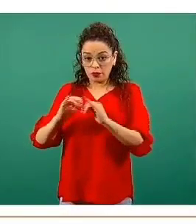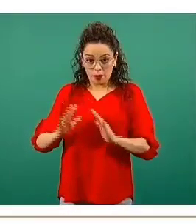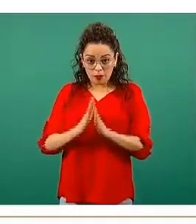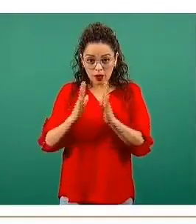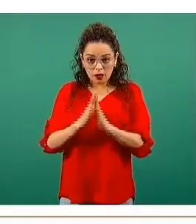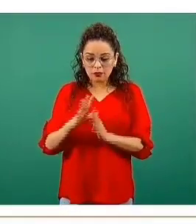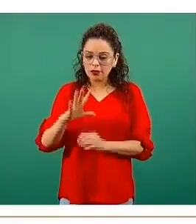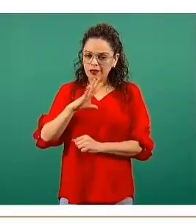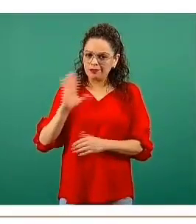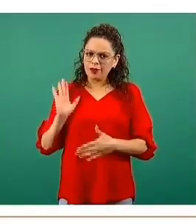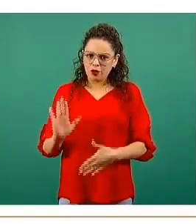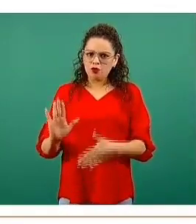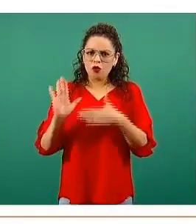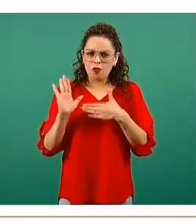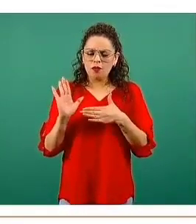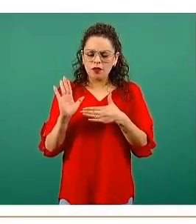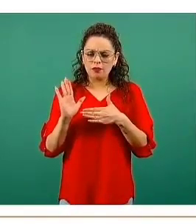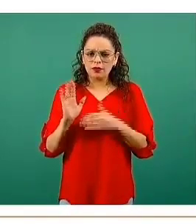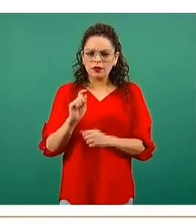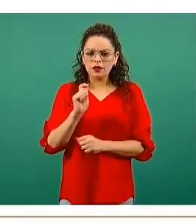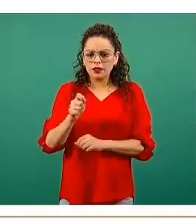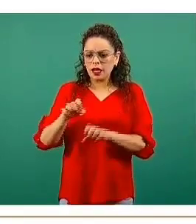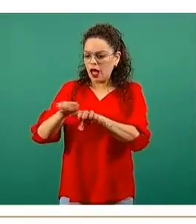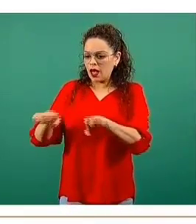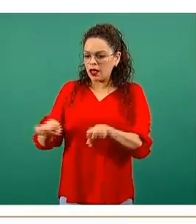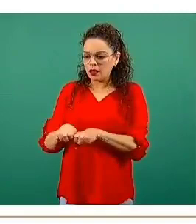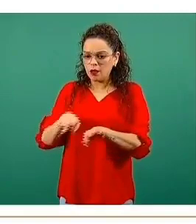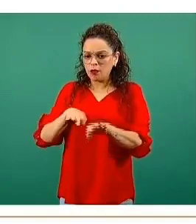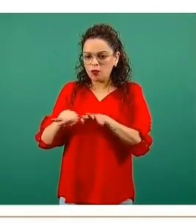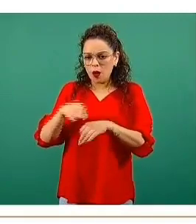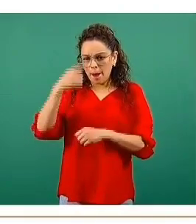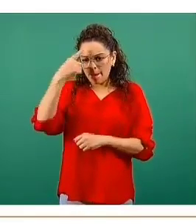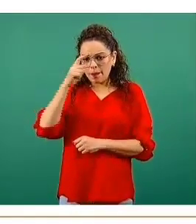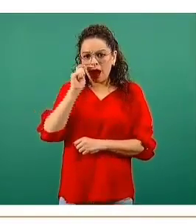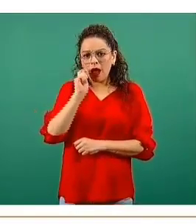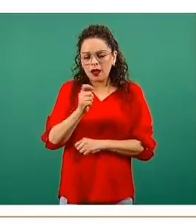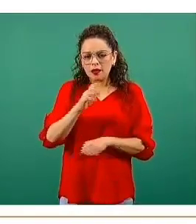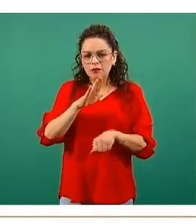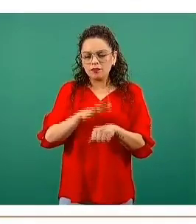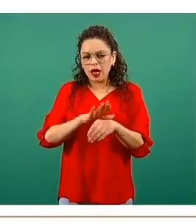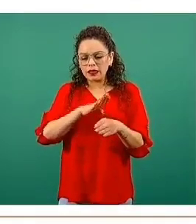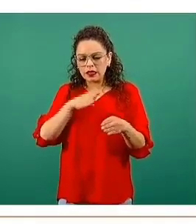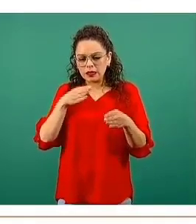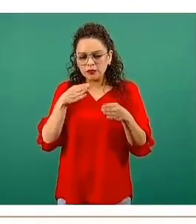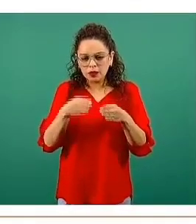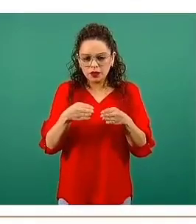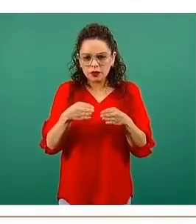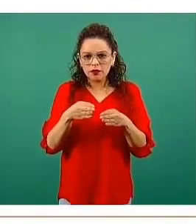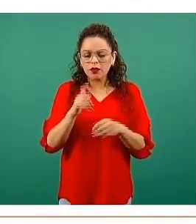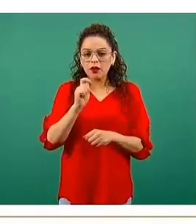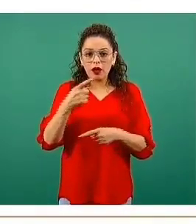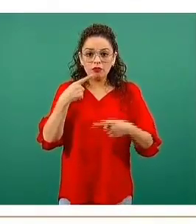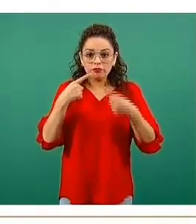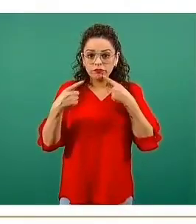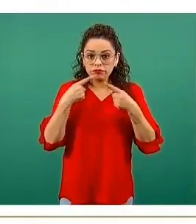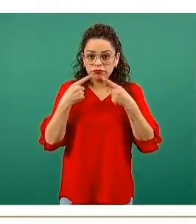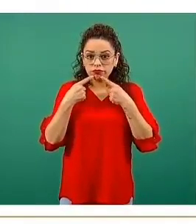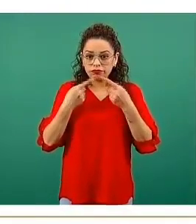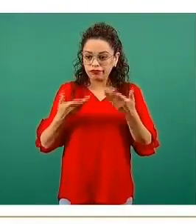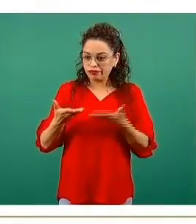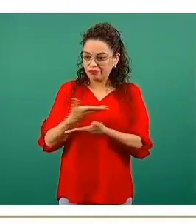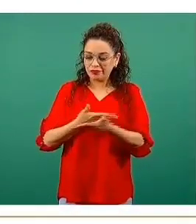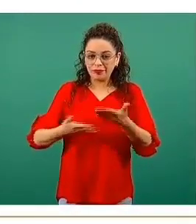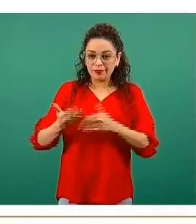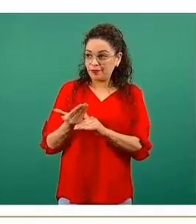participantes, buscaremos trabajar con grupos de trabajo en temas específicos, varios que salieron dentro de las discusiones que tuvimos en noviembre